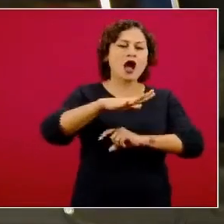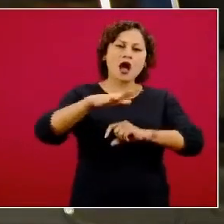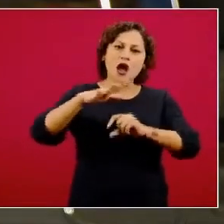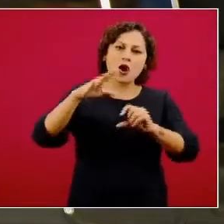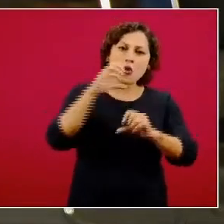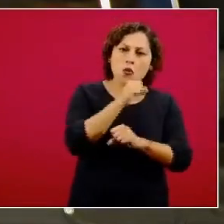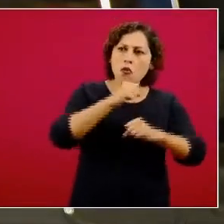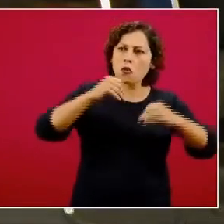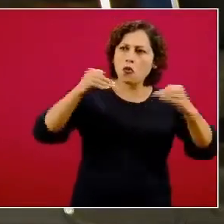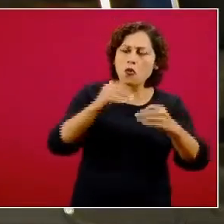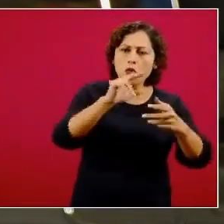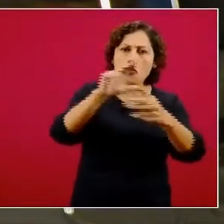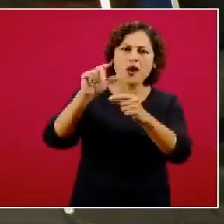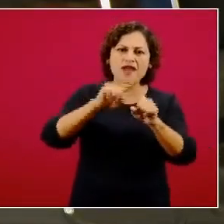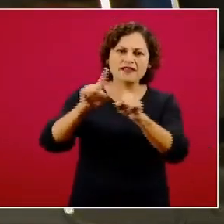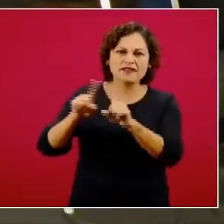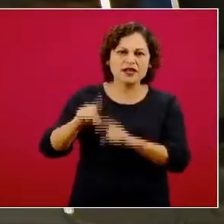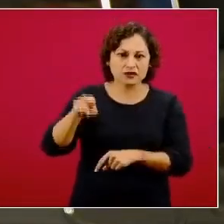ustedes registraron